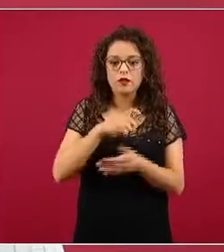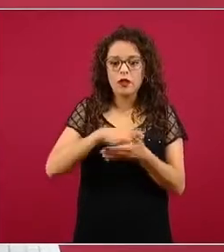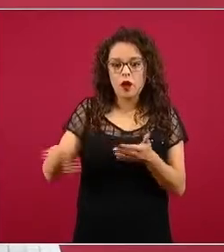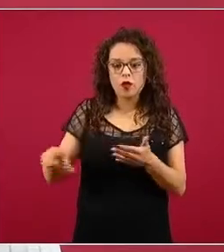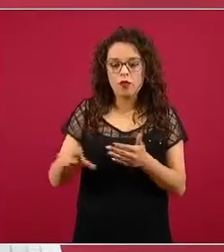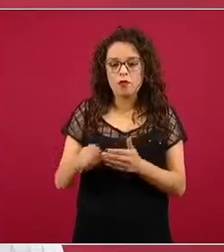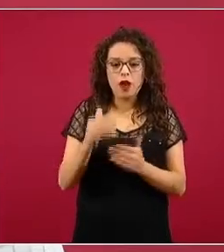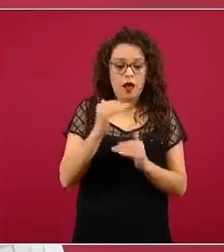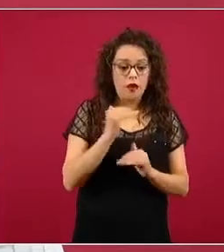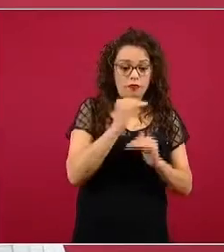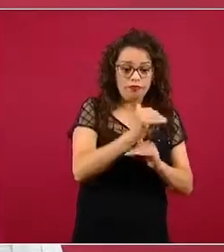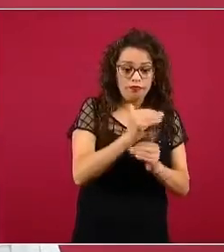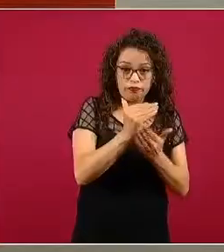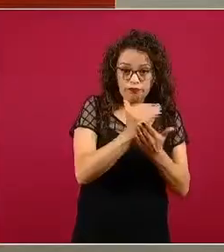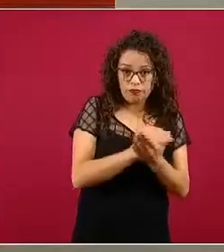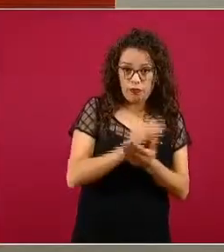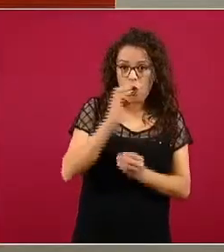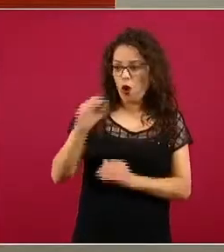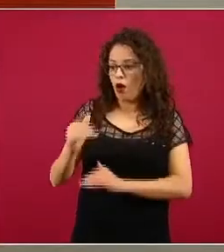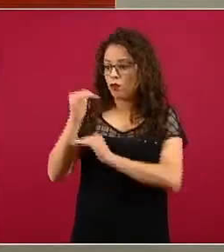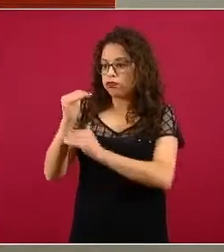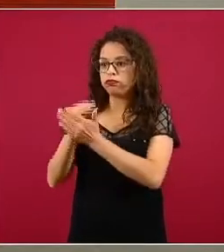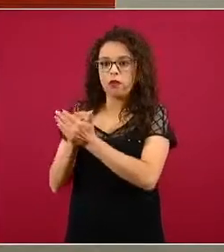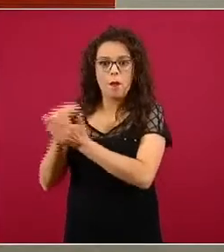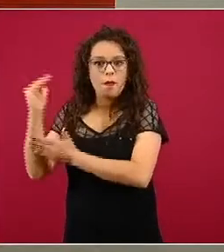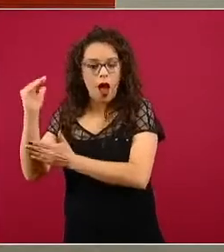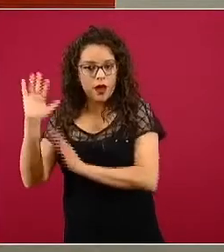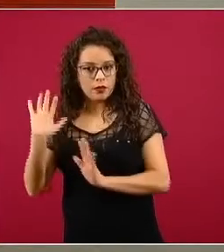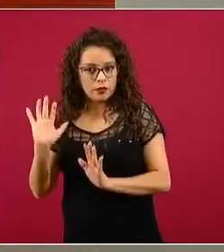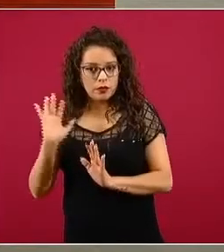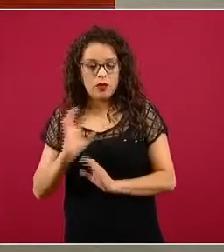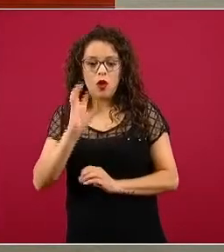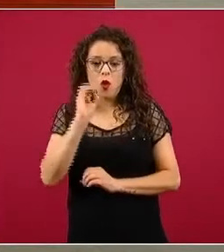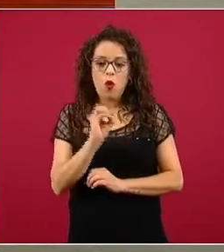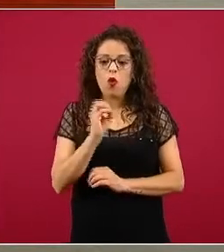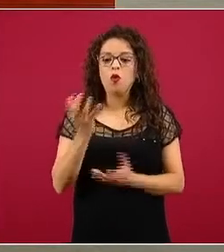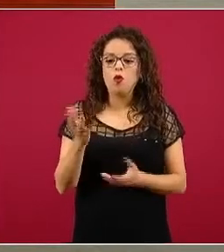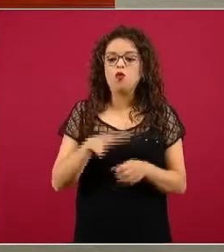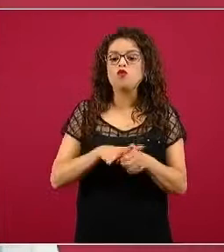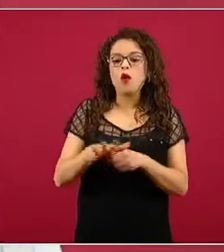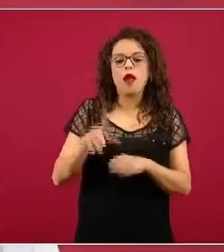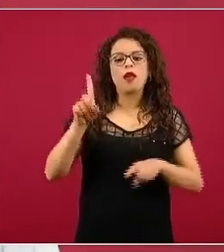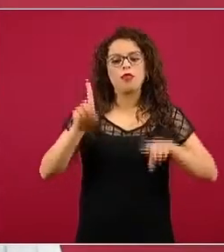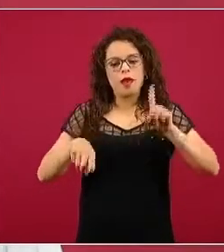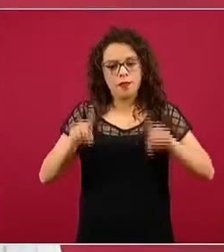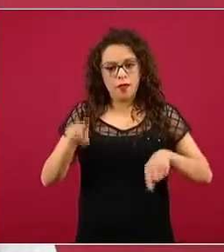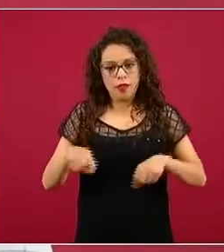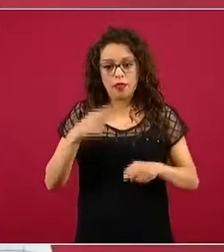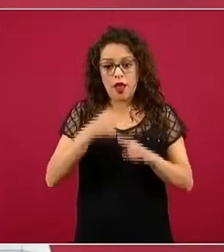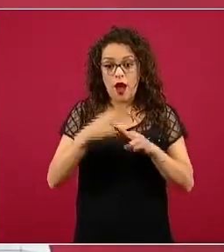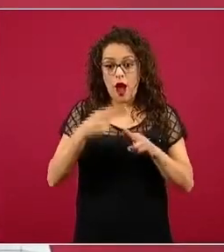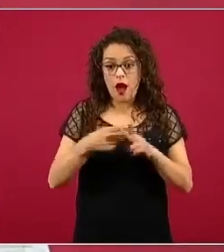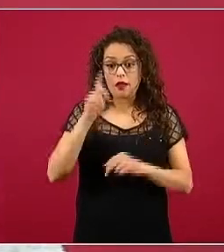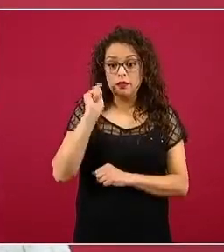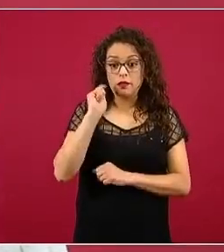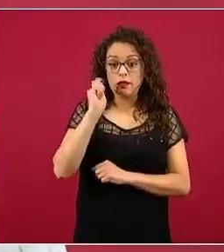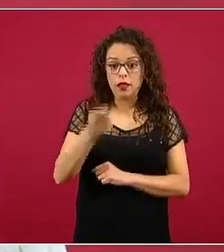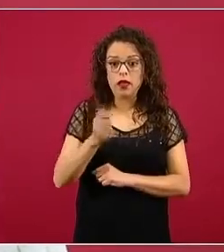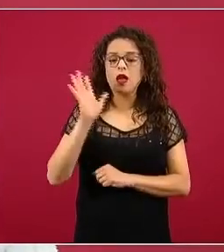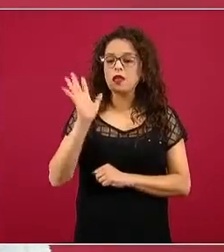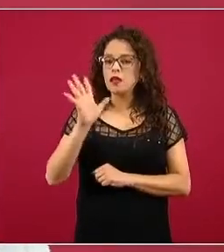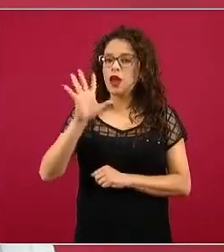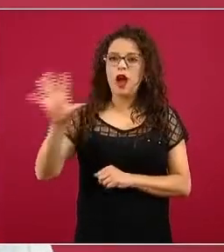mínimos o un monto medio, o también en su momento requiera los máximos, hasta llegar a un punto en donde haya